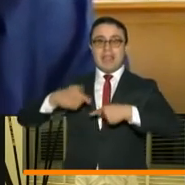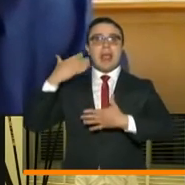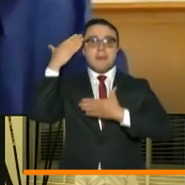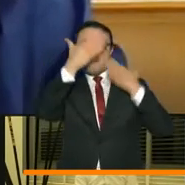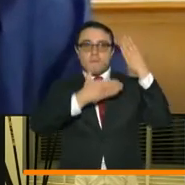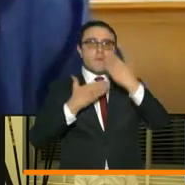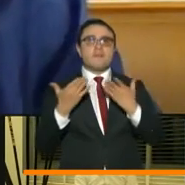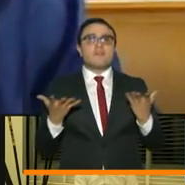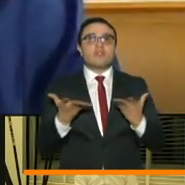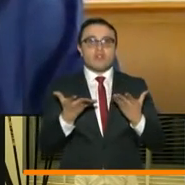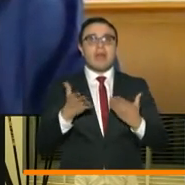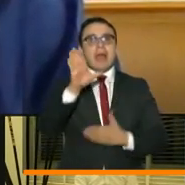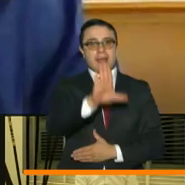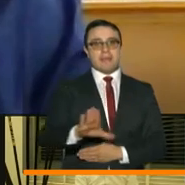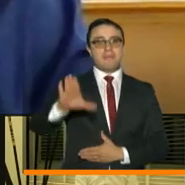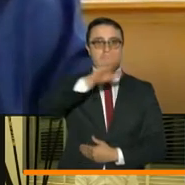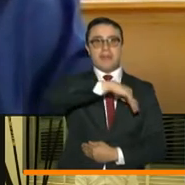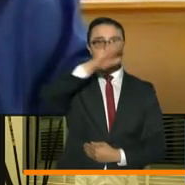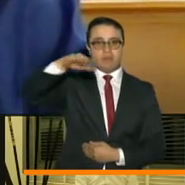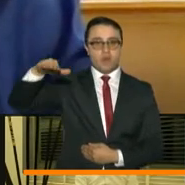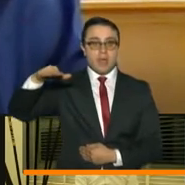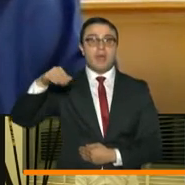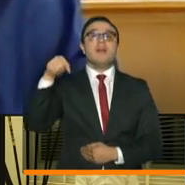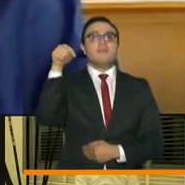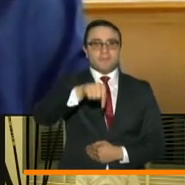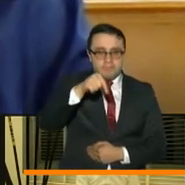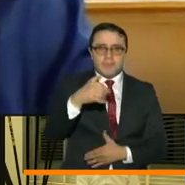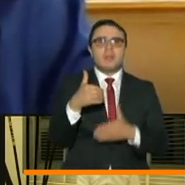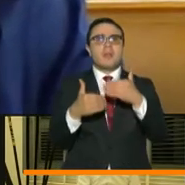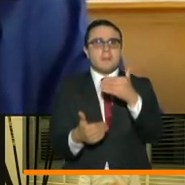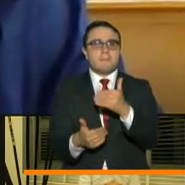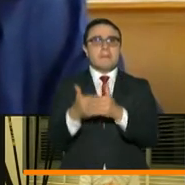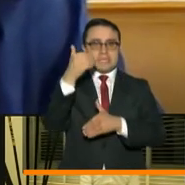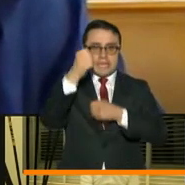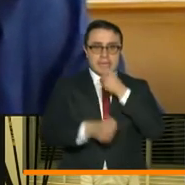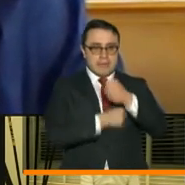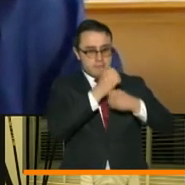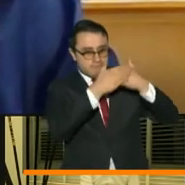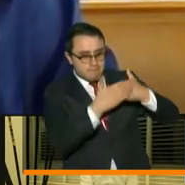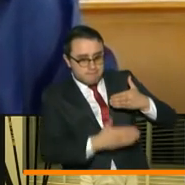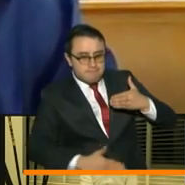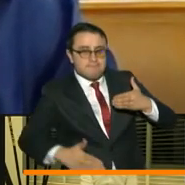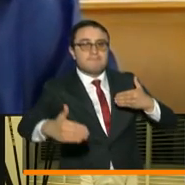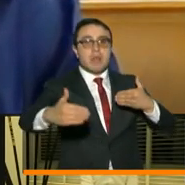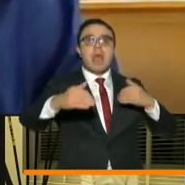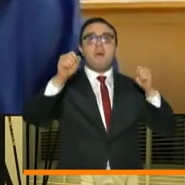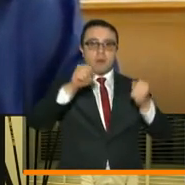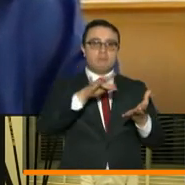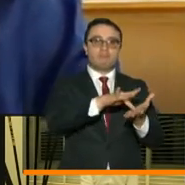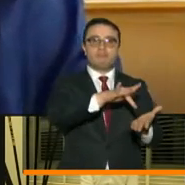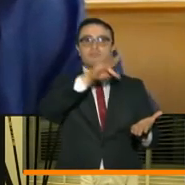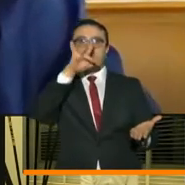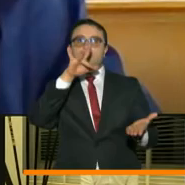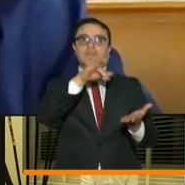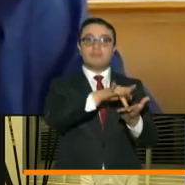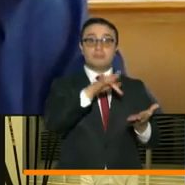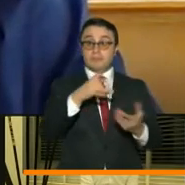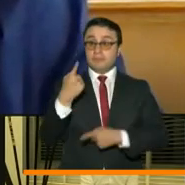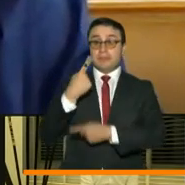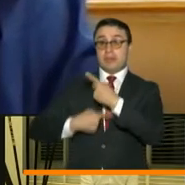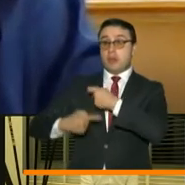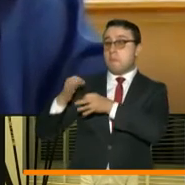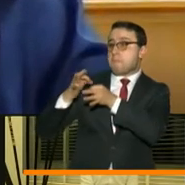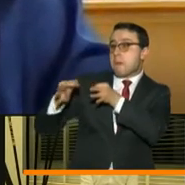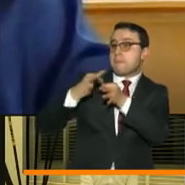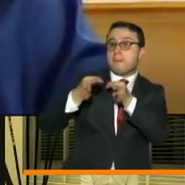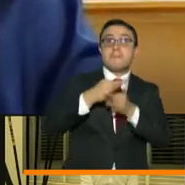en el departamento que nos permiten iniciar nuevamente este año con alternancia. El año pasado, señor presidente, 100